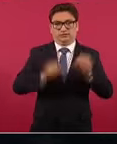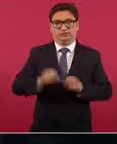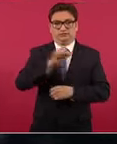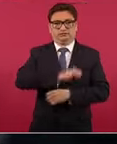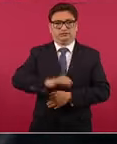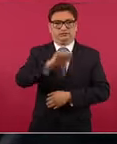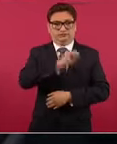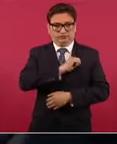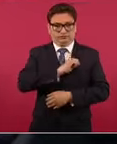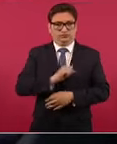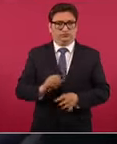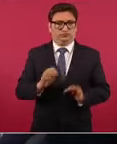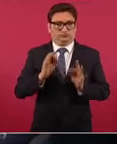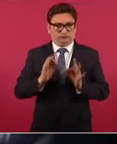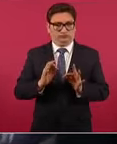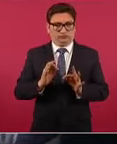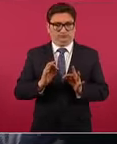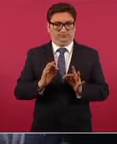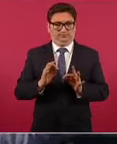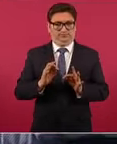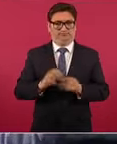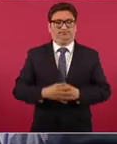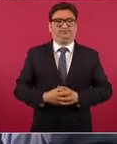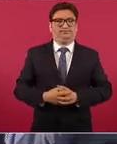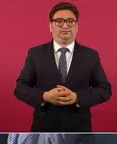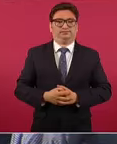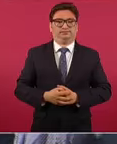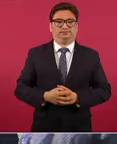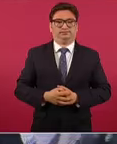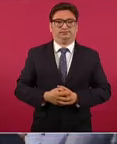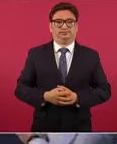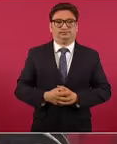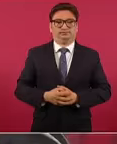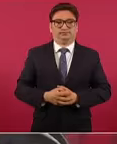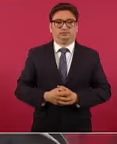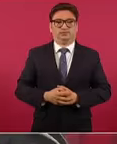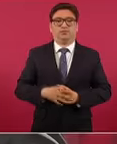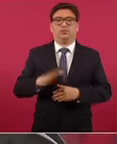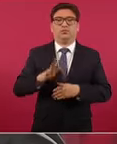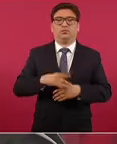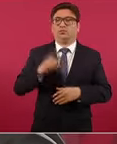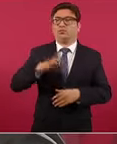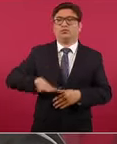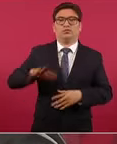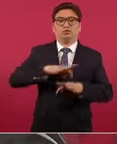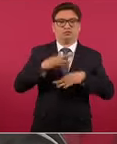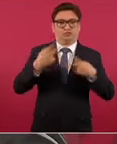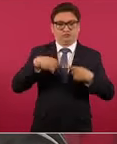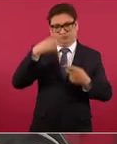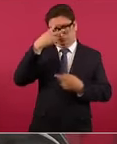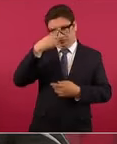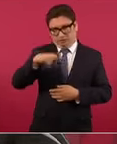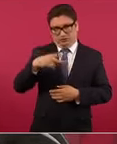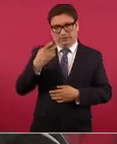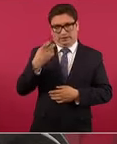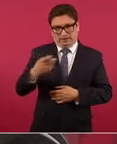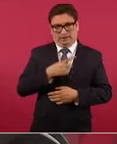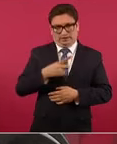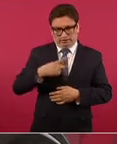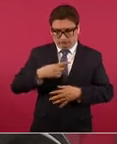salud de primer orden como lo merece la gente pero